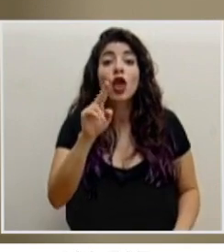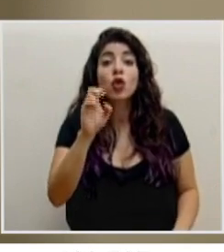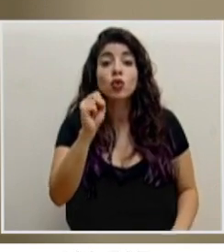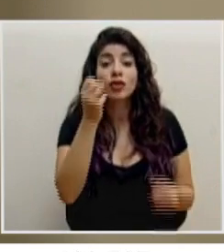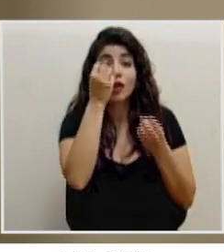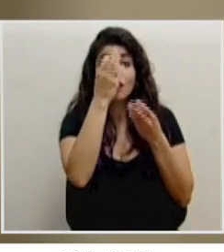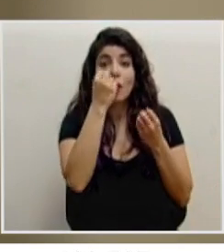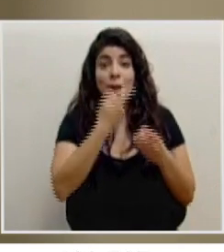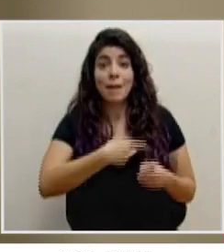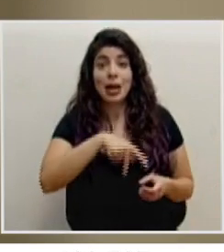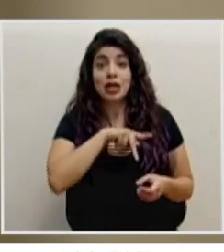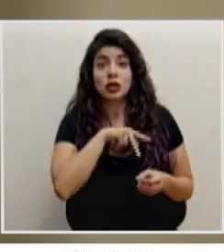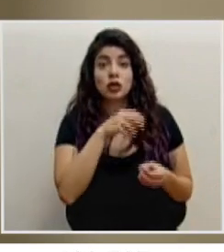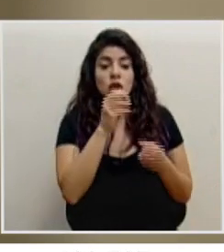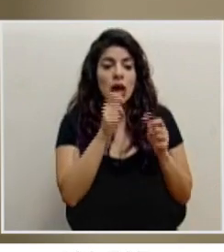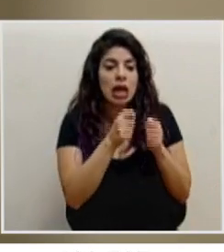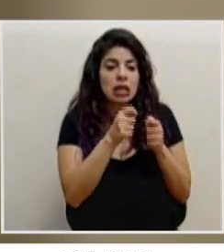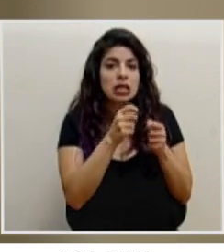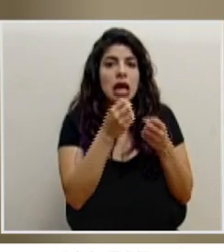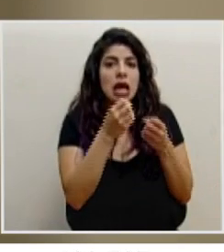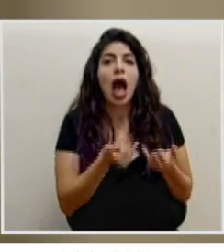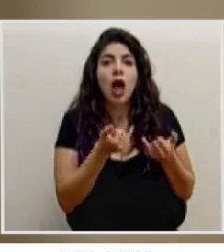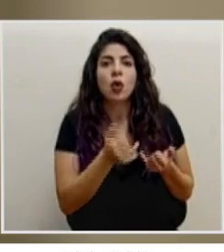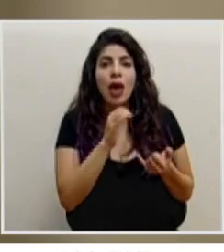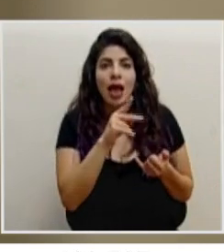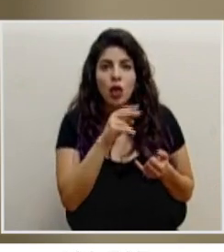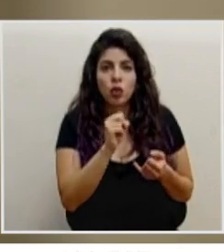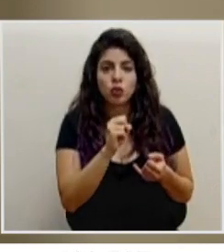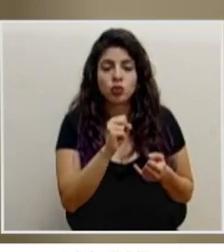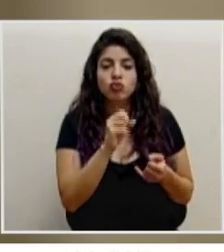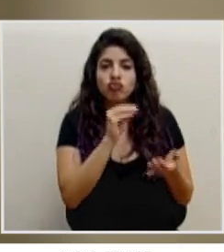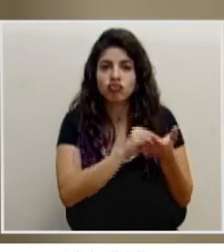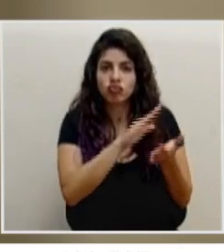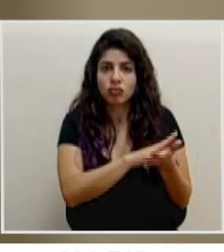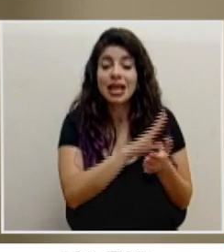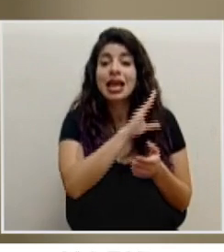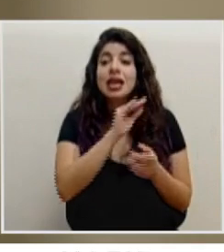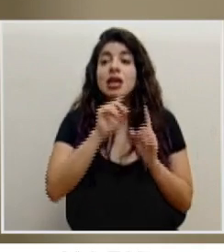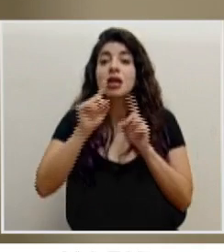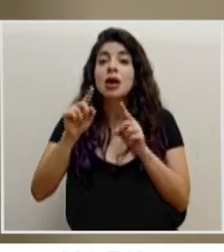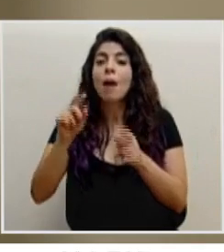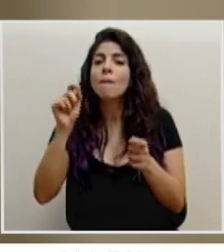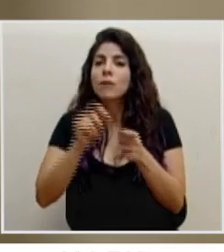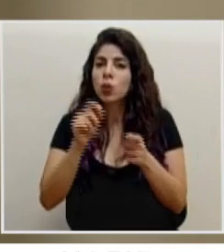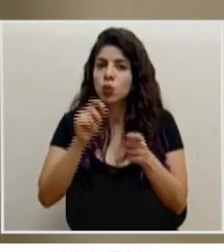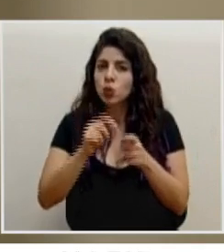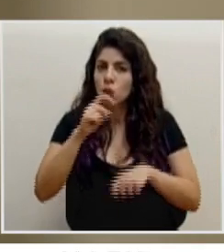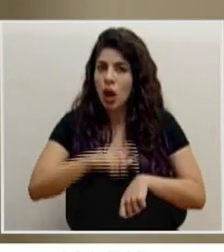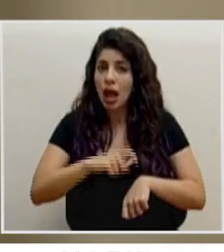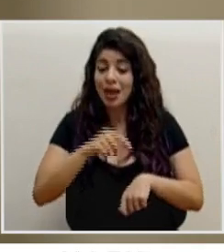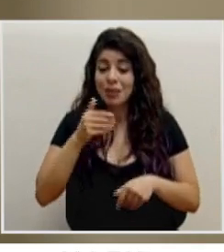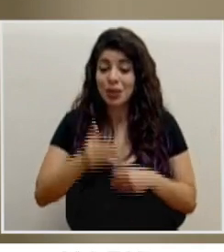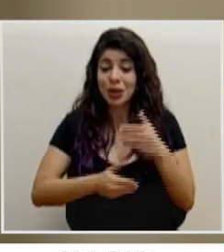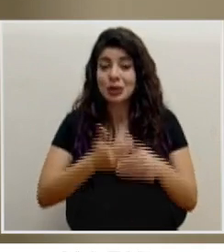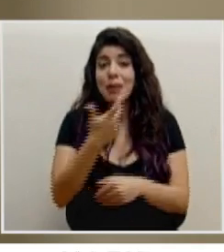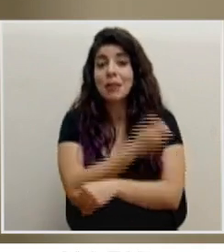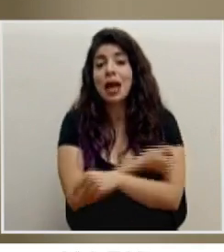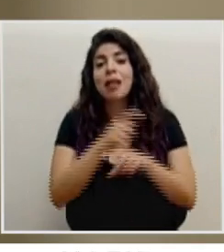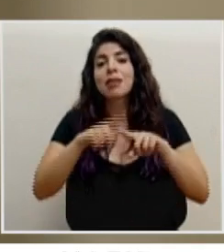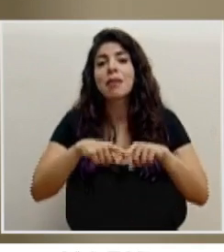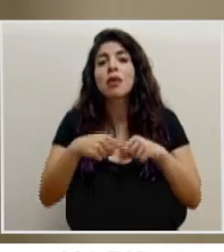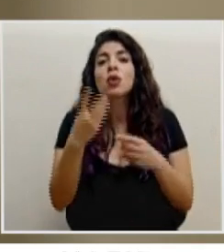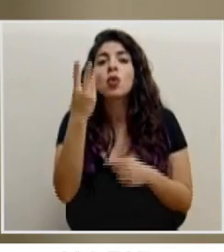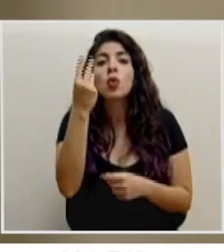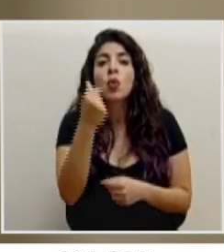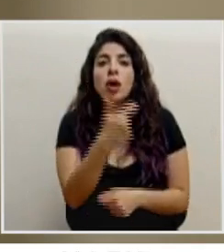que por favor asistan puntualmente. Queremos recalcar, este proceso de vacunación va a depender de la cantidad de vacunas